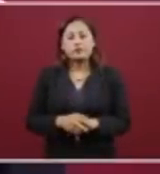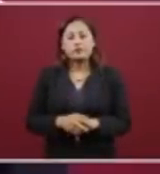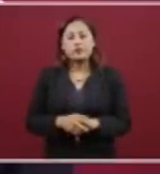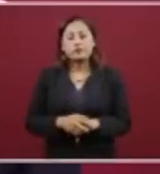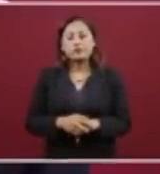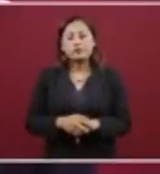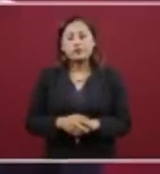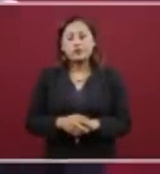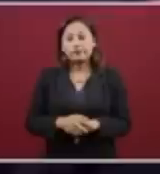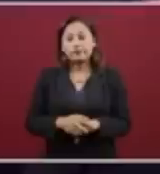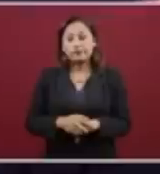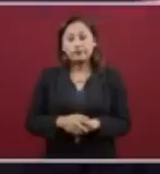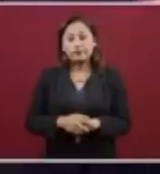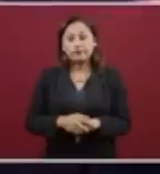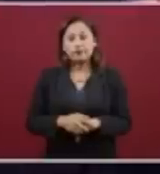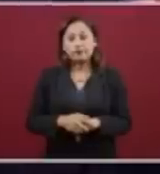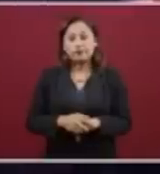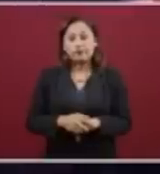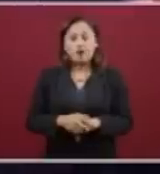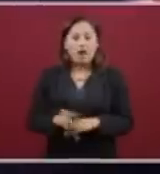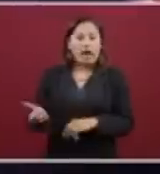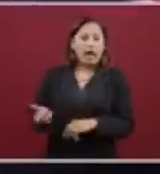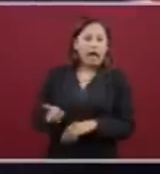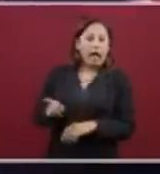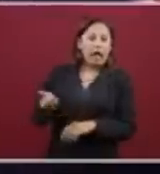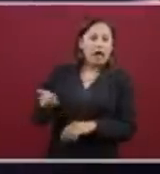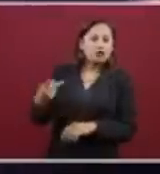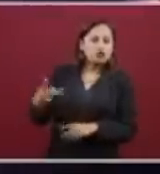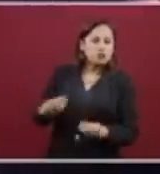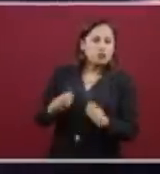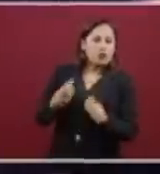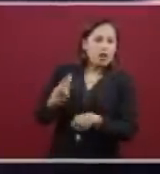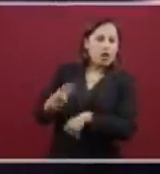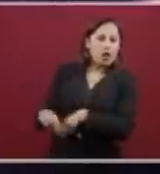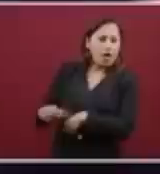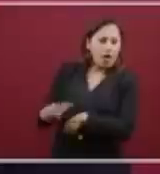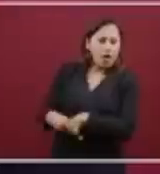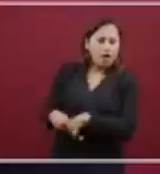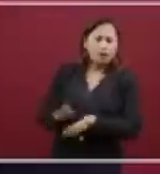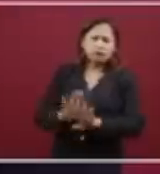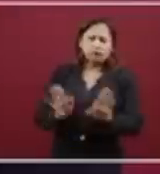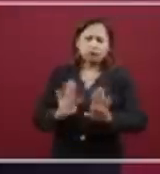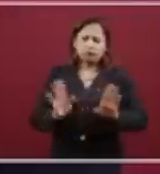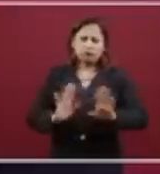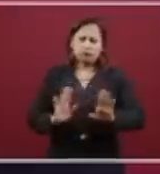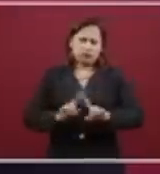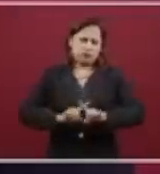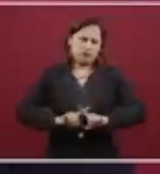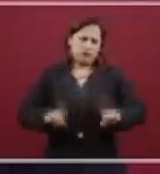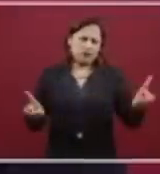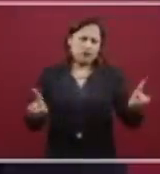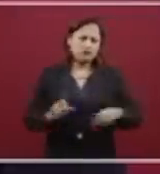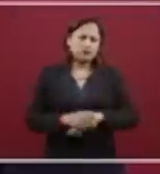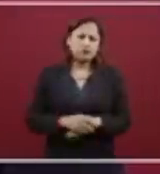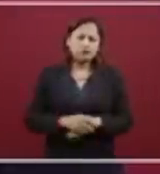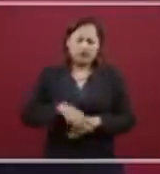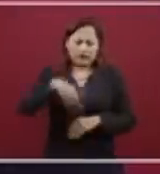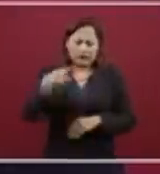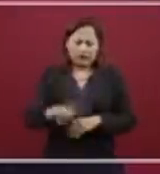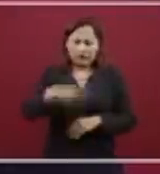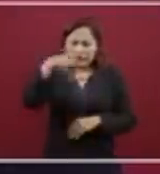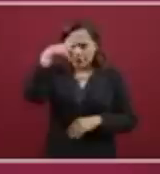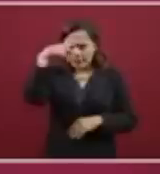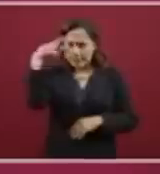ponga en riesgo es otro asunto la gente en méxico es respetuosa